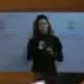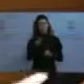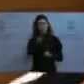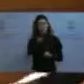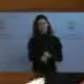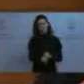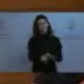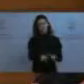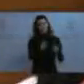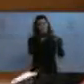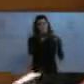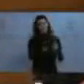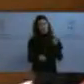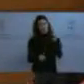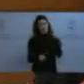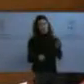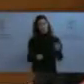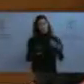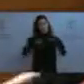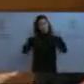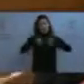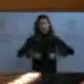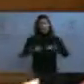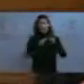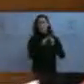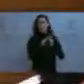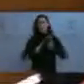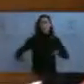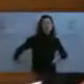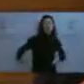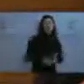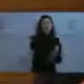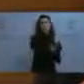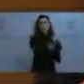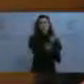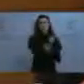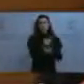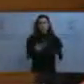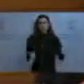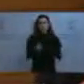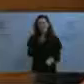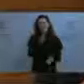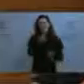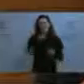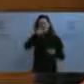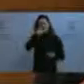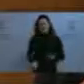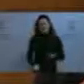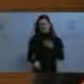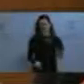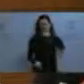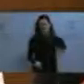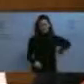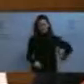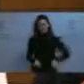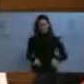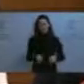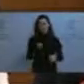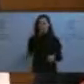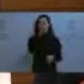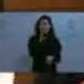conseguido el consenso de todos, el consenso del descontento de todos, que pasa desde